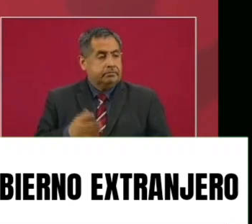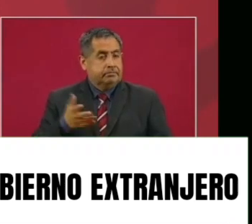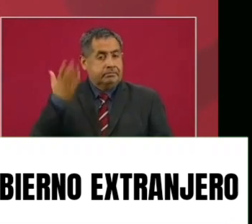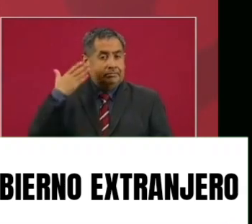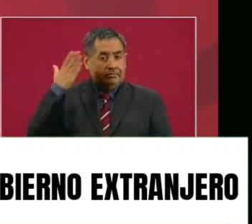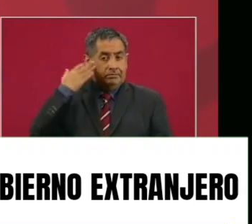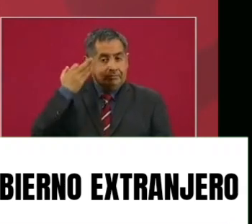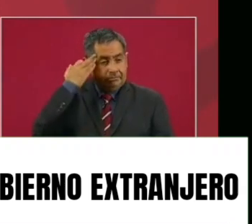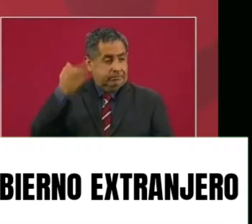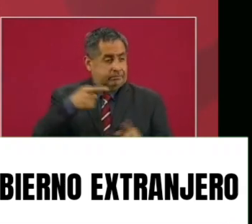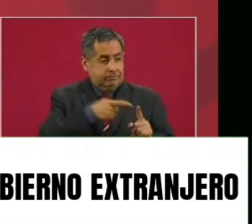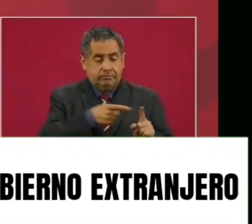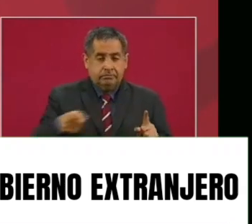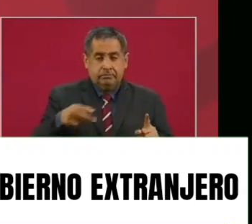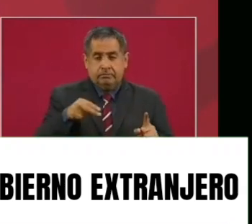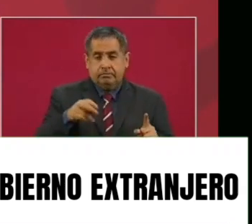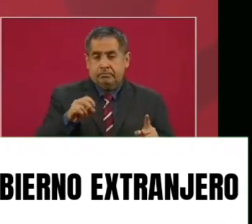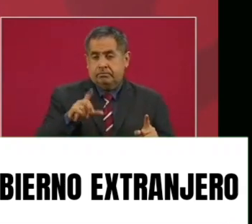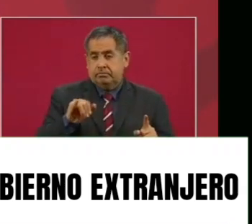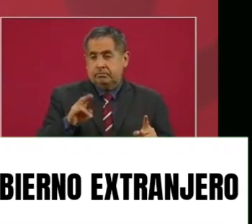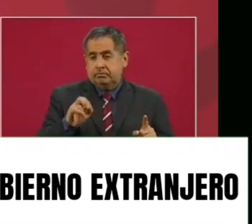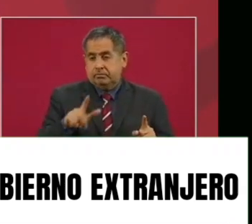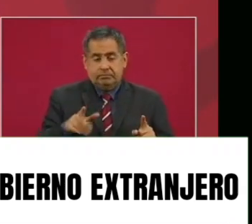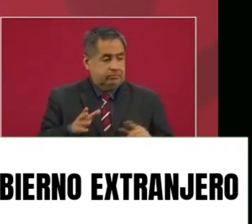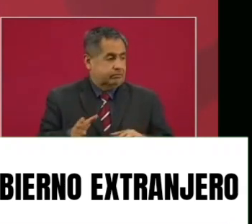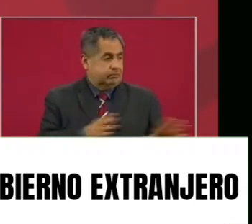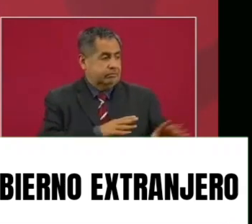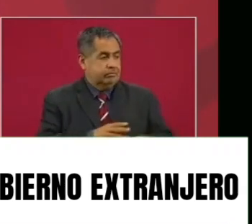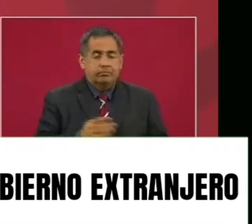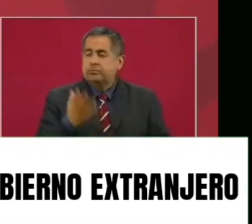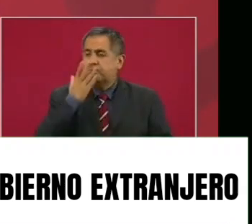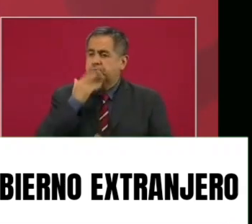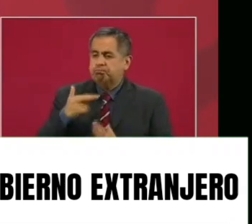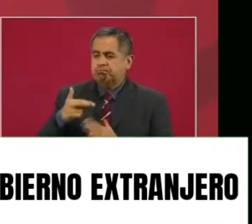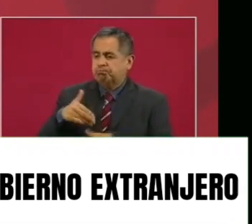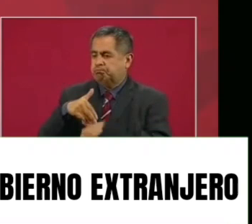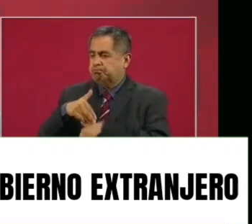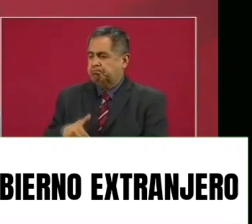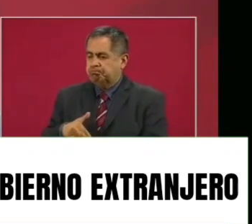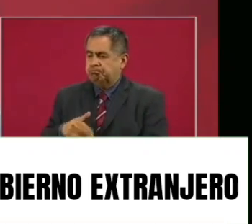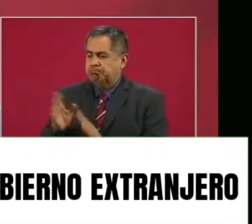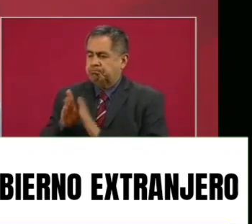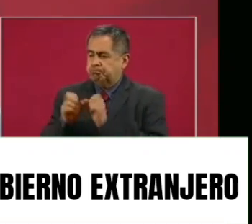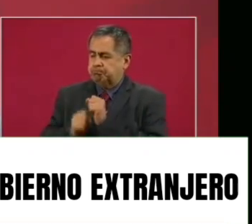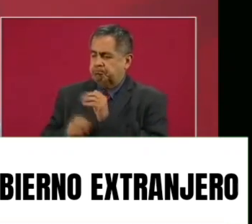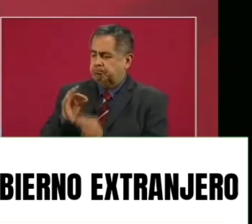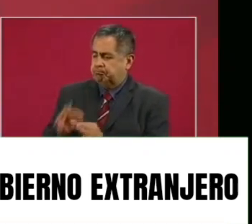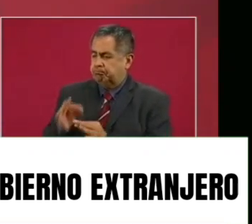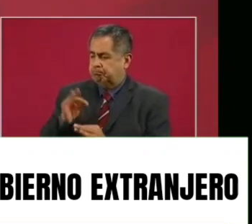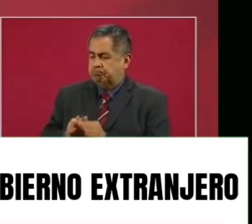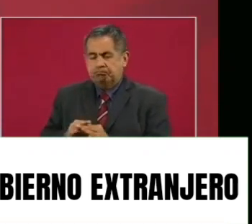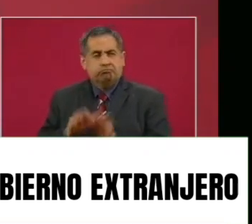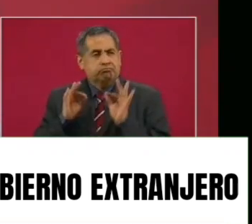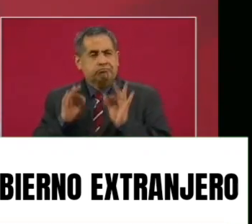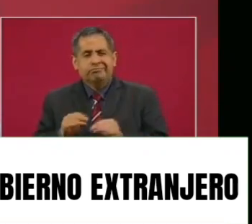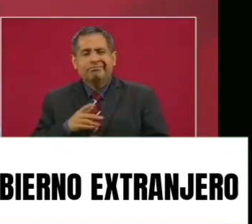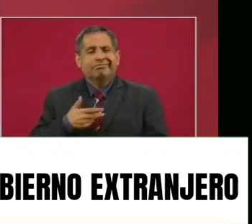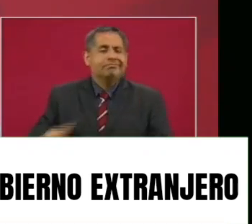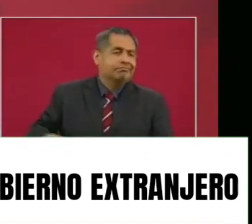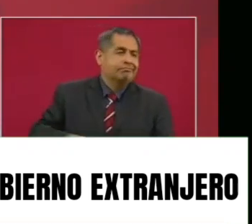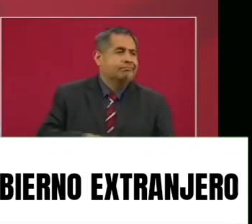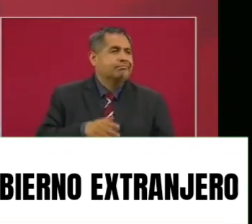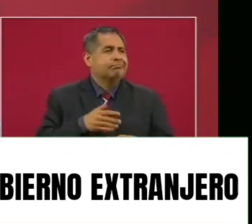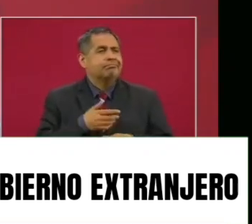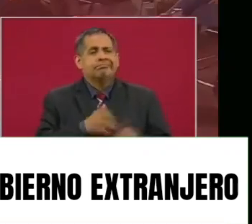neoliberal se hicieron a un lado los principios de política exterior de México,